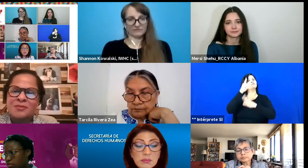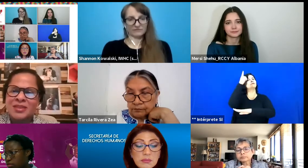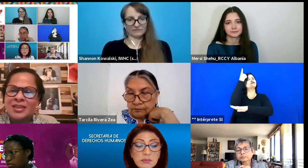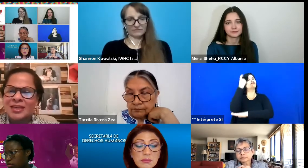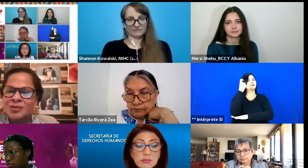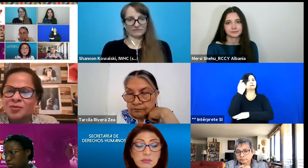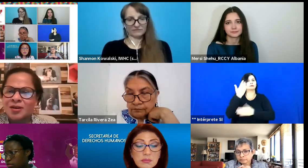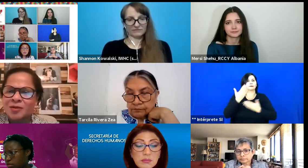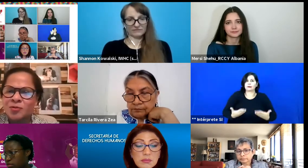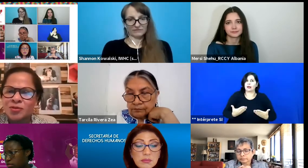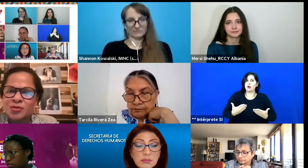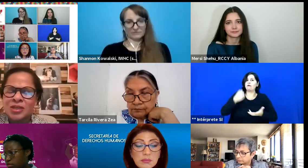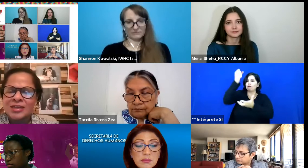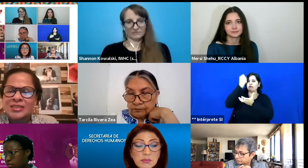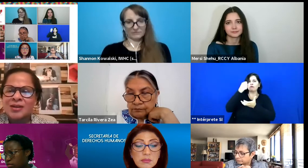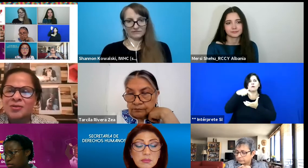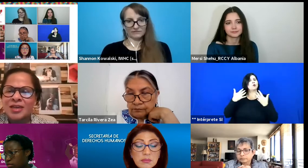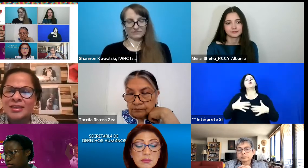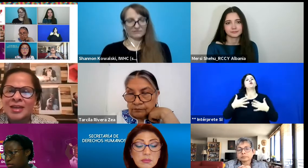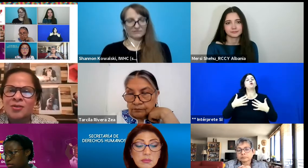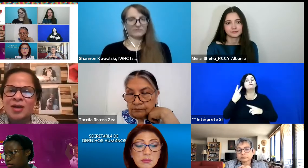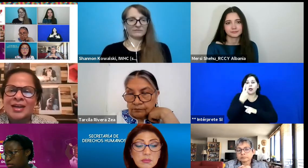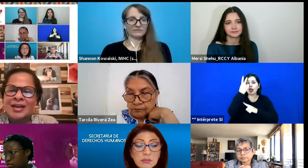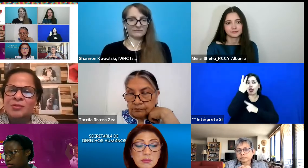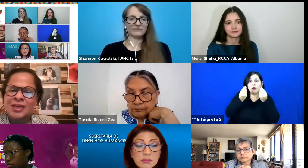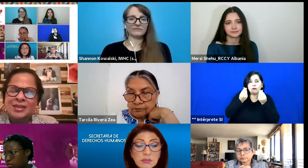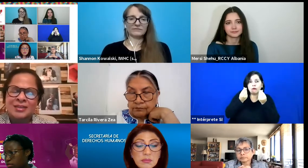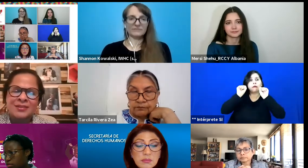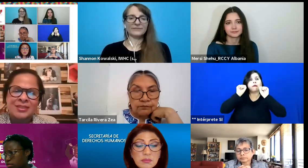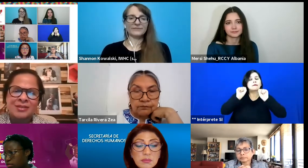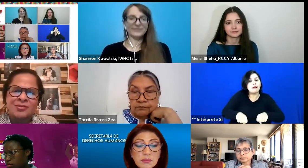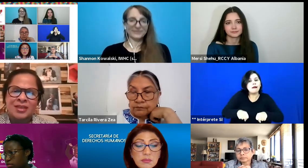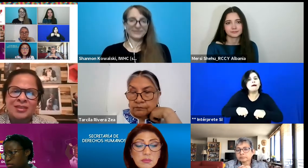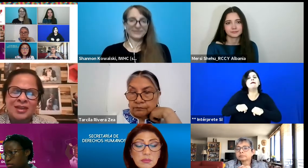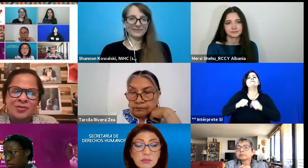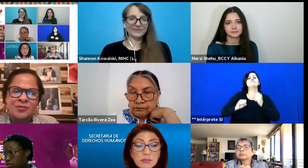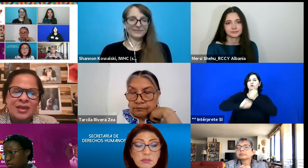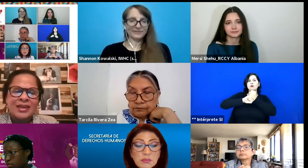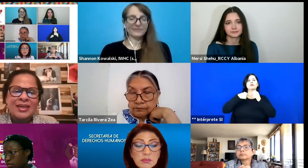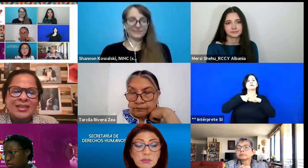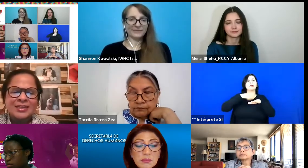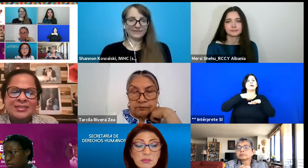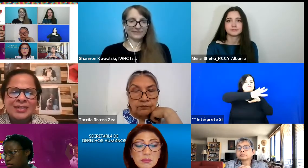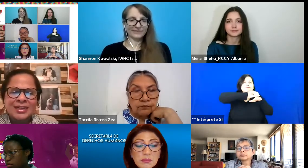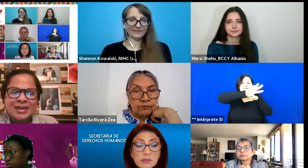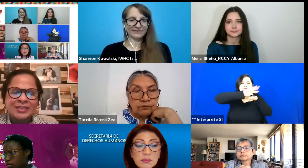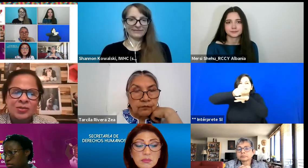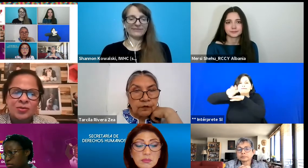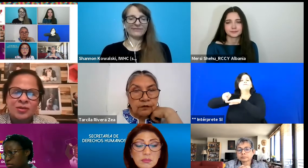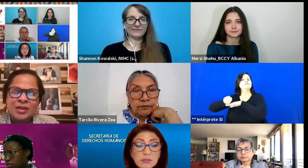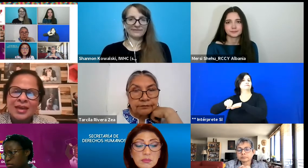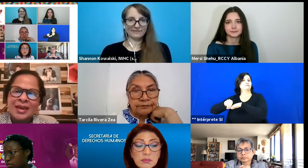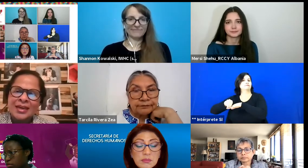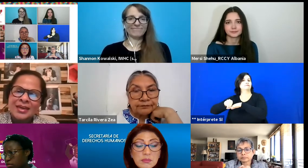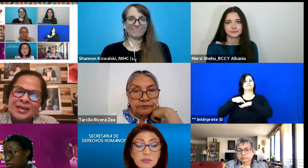que permiten que estos recursos sean orientados a las causas que deben ser orientados. Y la tercera